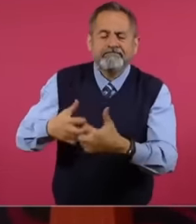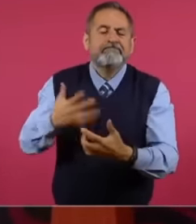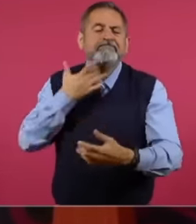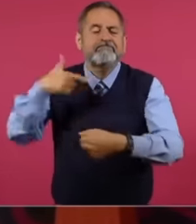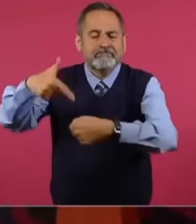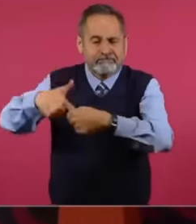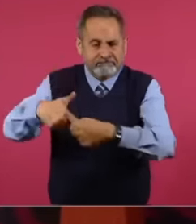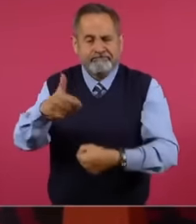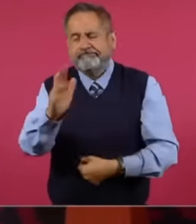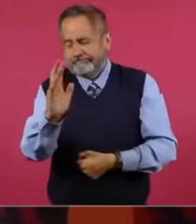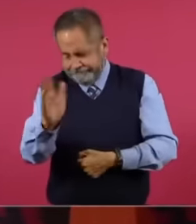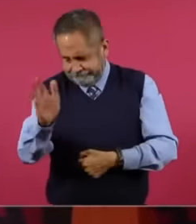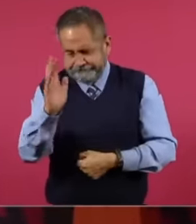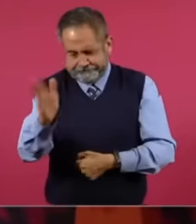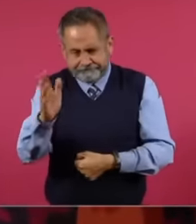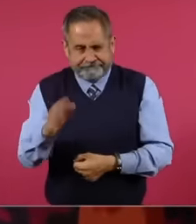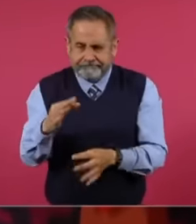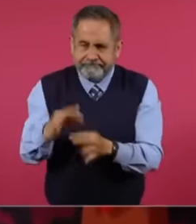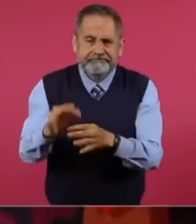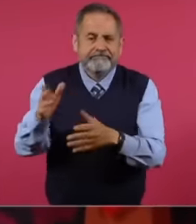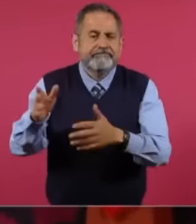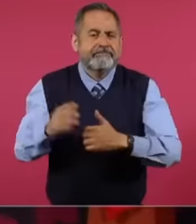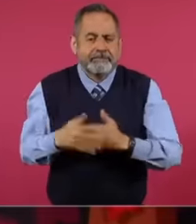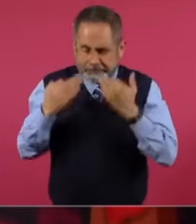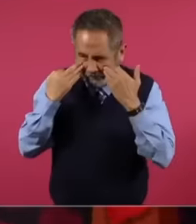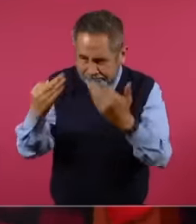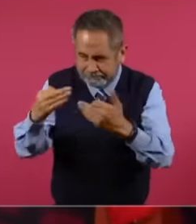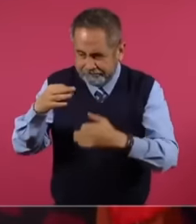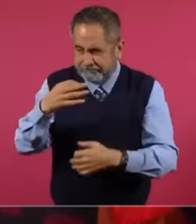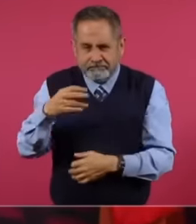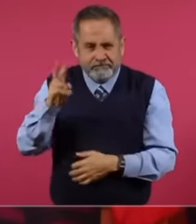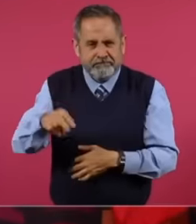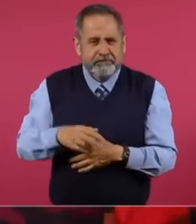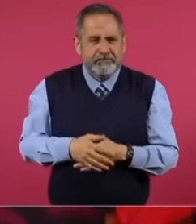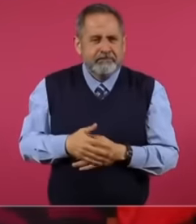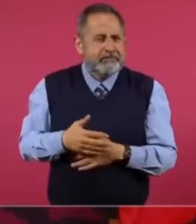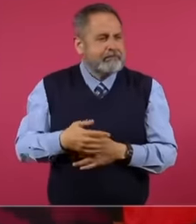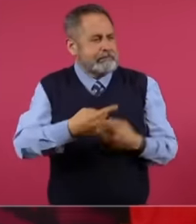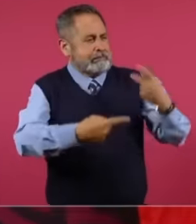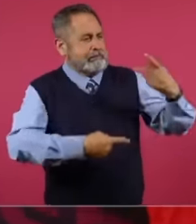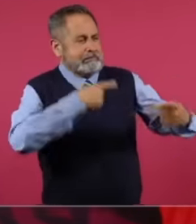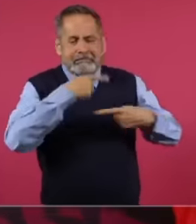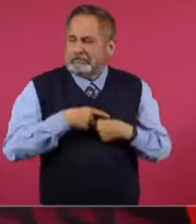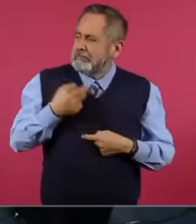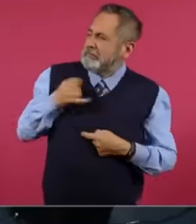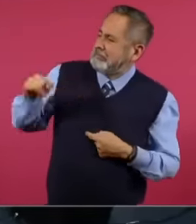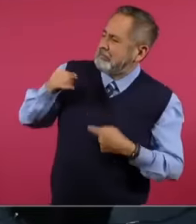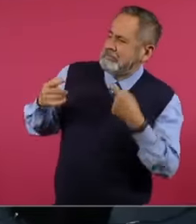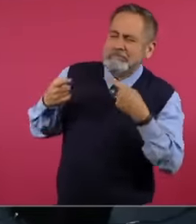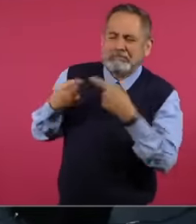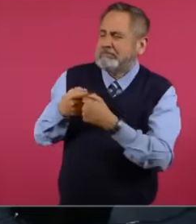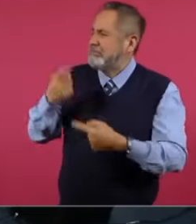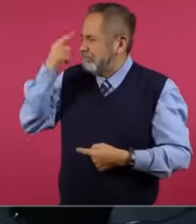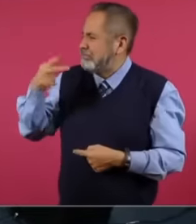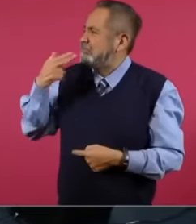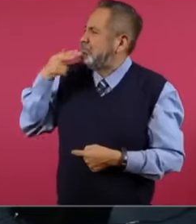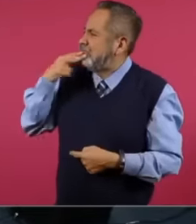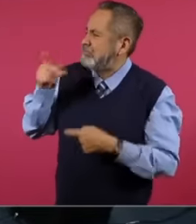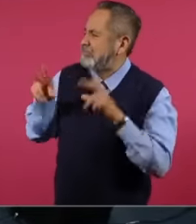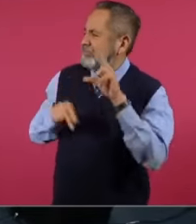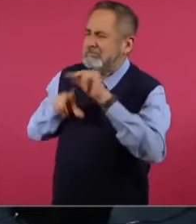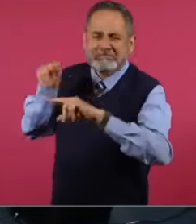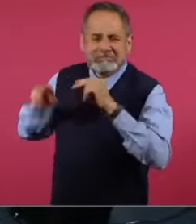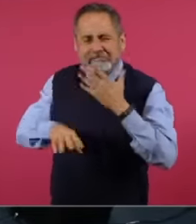refinería de Dos Bocas. Nos cuestionaban mucho de que